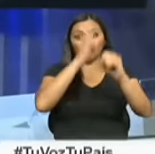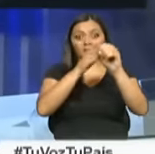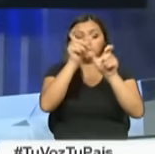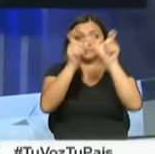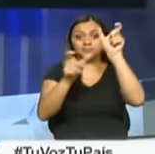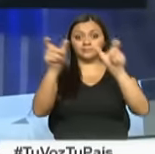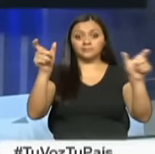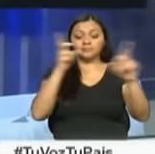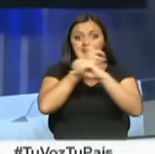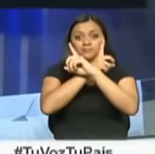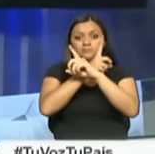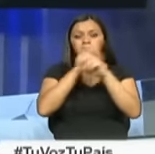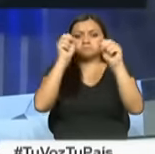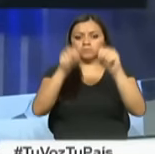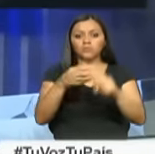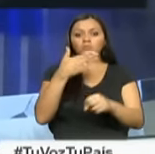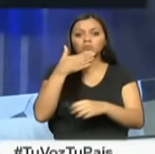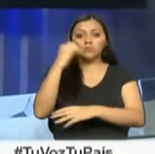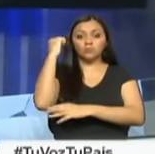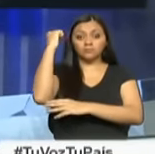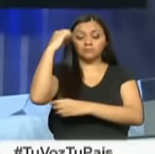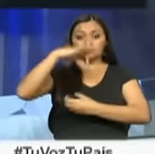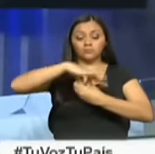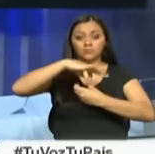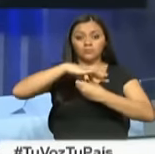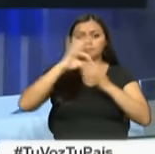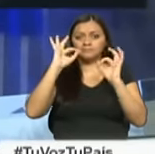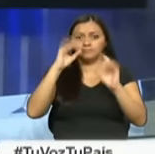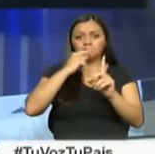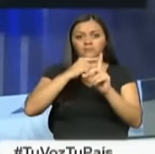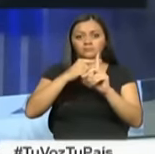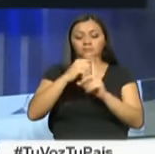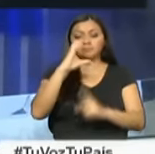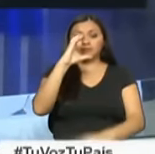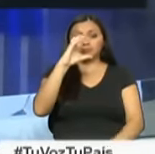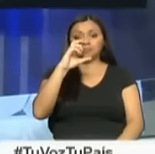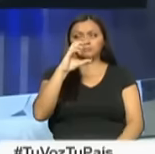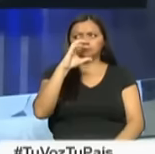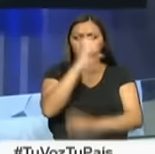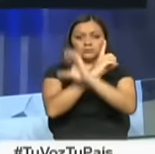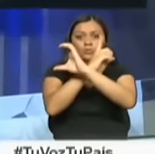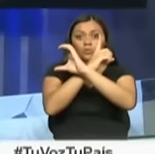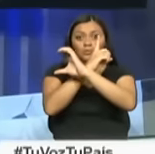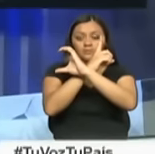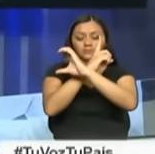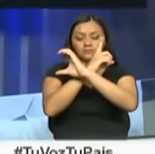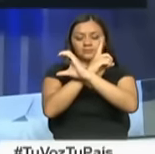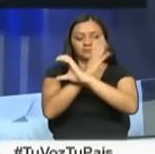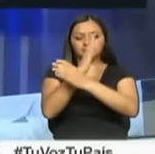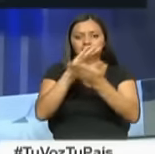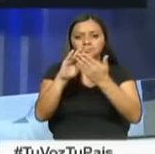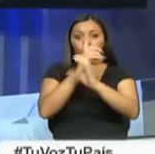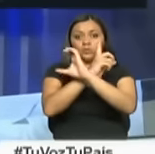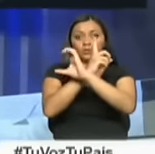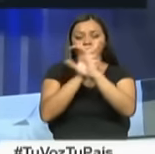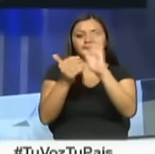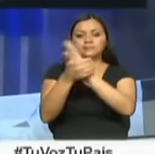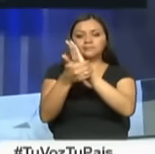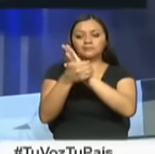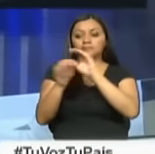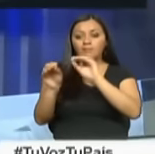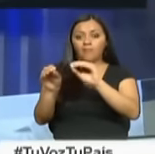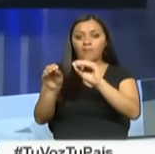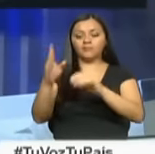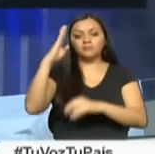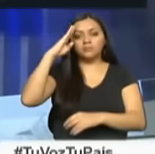con discapacidad puedan ejercer su voto de manera óptima, el Consejo Nacional de Discapacidades, CONADIS, capacita a miembros de la